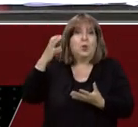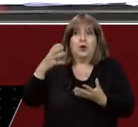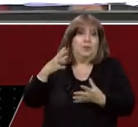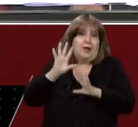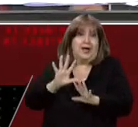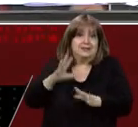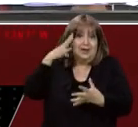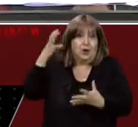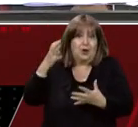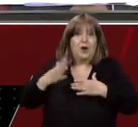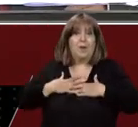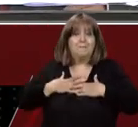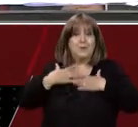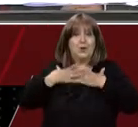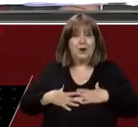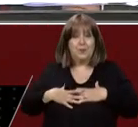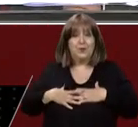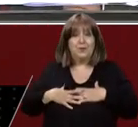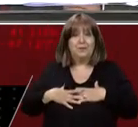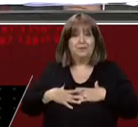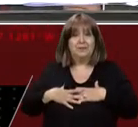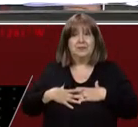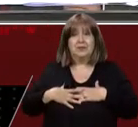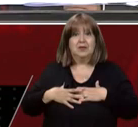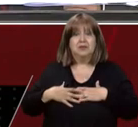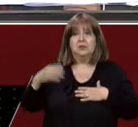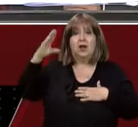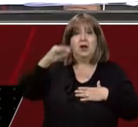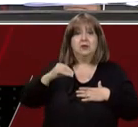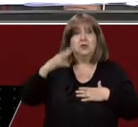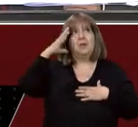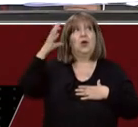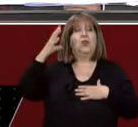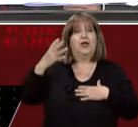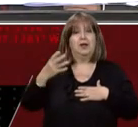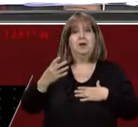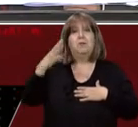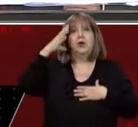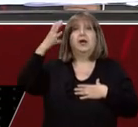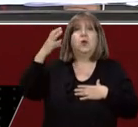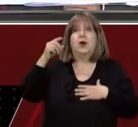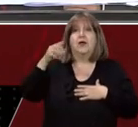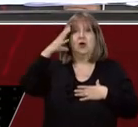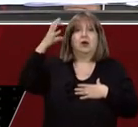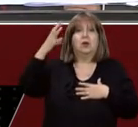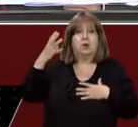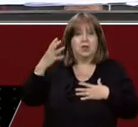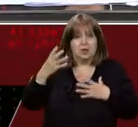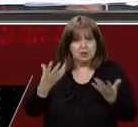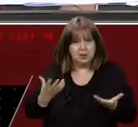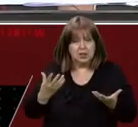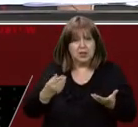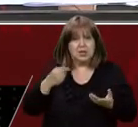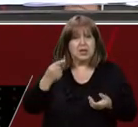tampoco. Claro. ¿Qué sabe uno por qué? Y usted recuerda porque recuerda. Usted a la noche hoy dice, uy, me acordé. ¿Y por qué recuerda? ¿Qué tiene una explicación de